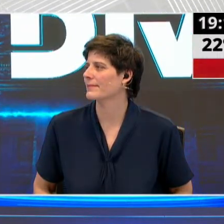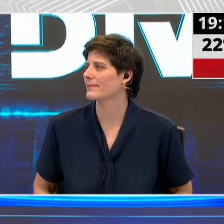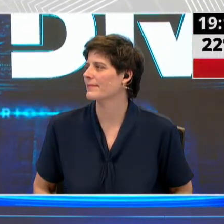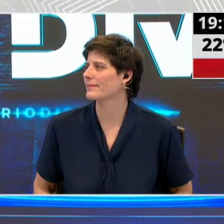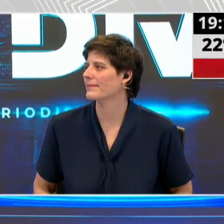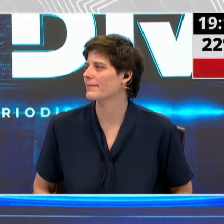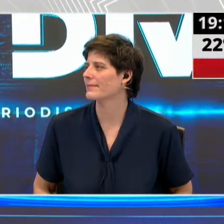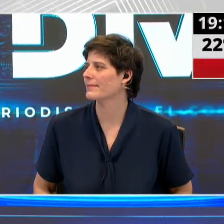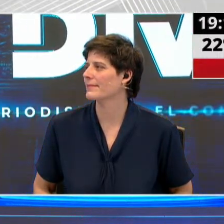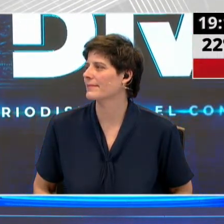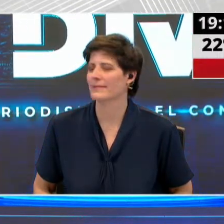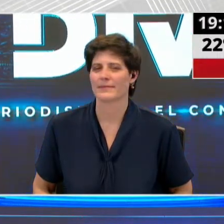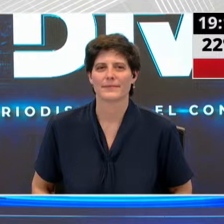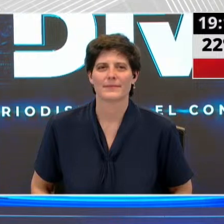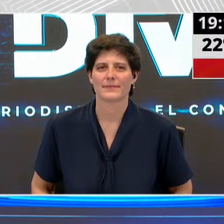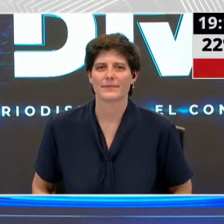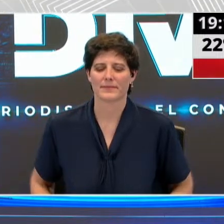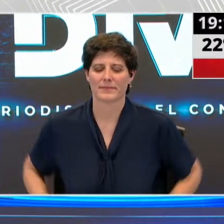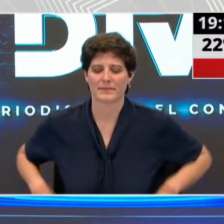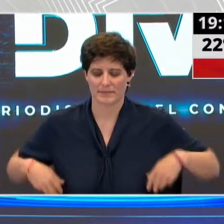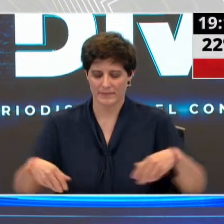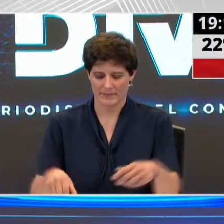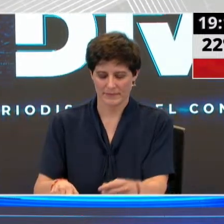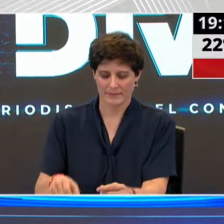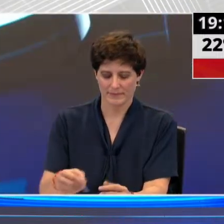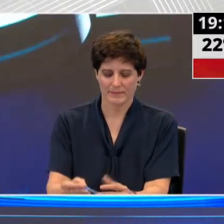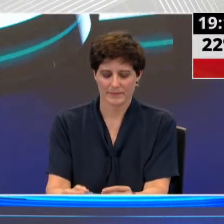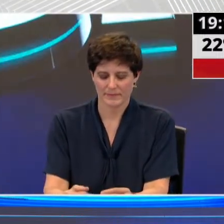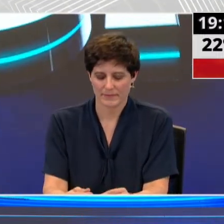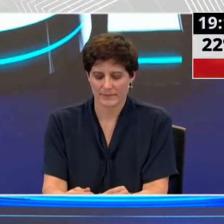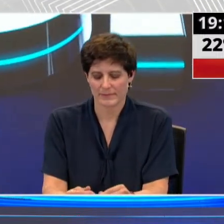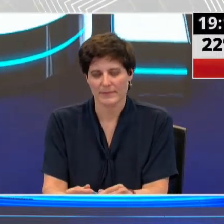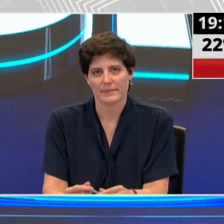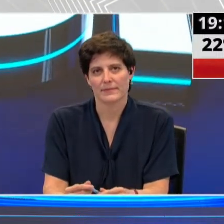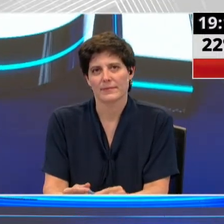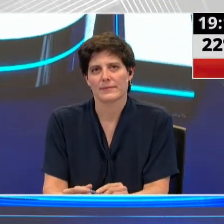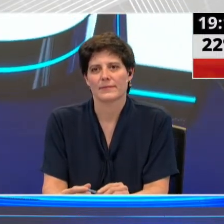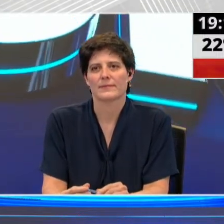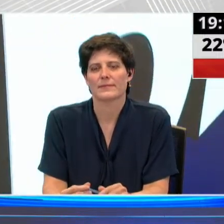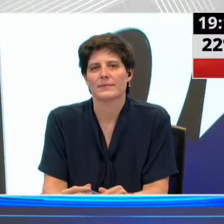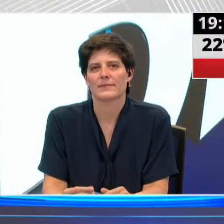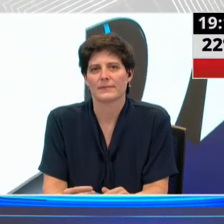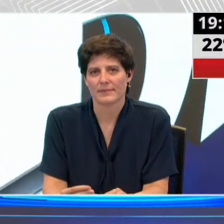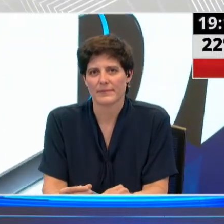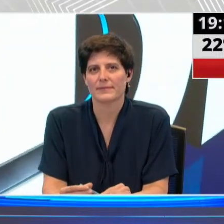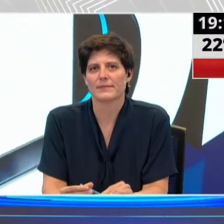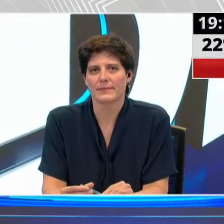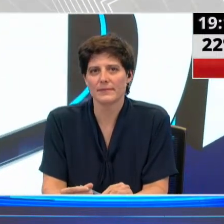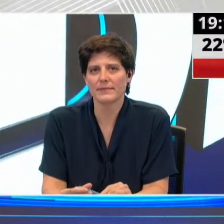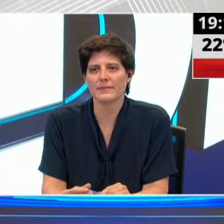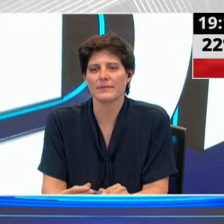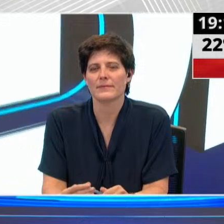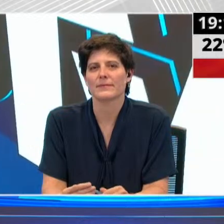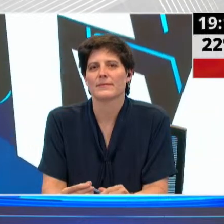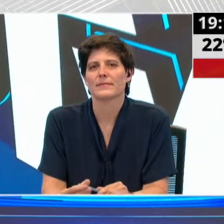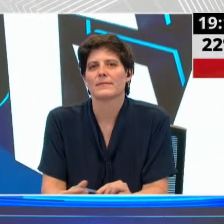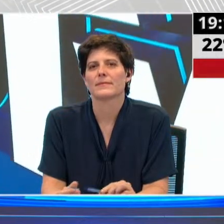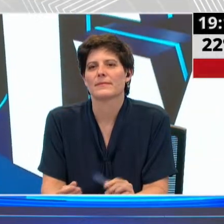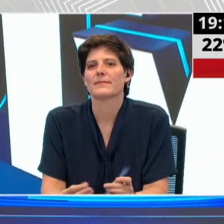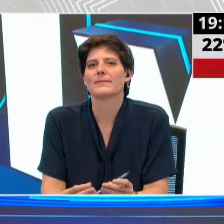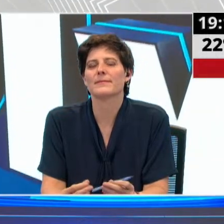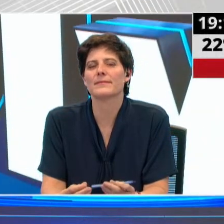tiene que ver entre la sumatoria de los 35 integrantes del bloque de la Unión Cívica Radical,